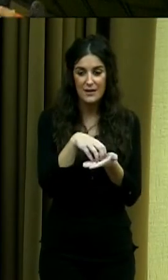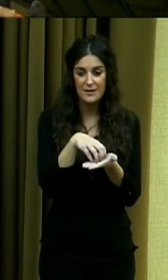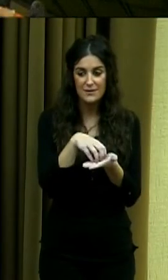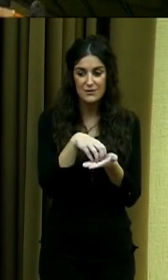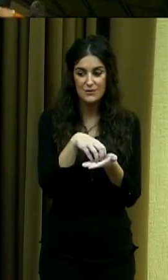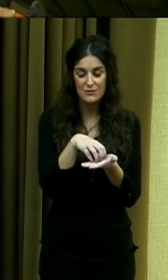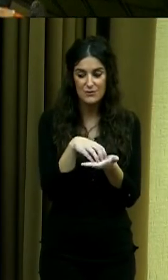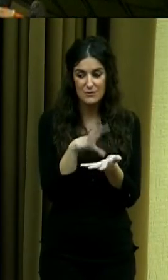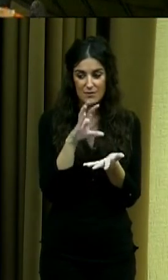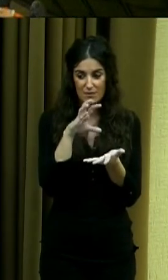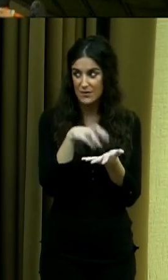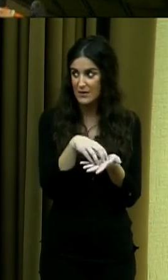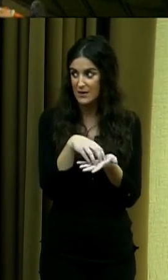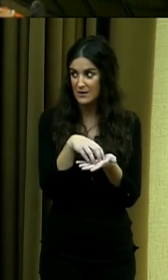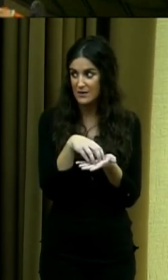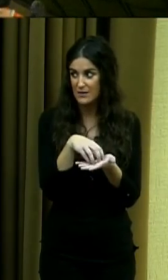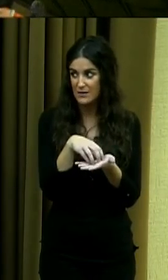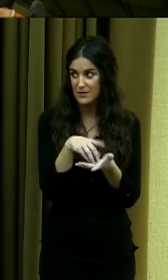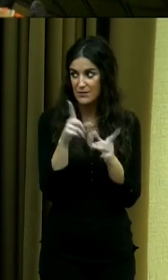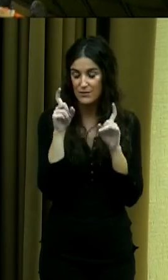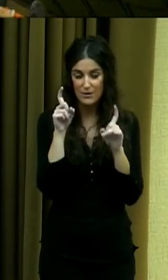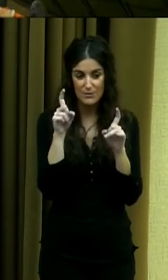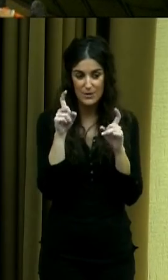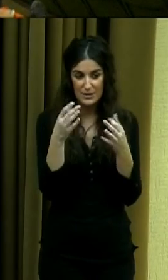Complejo. ¿Centro de educación especial? No.